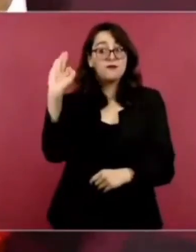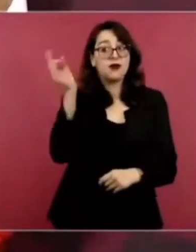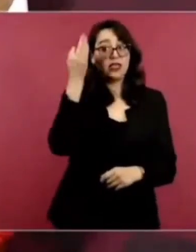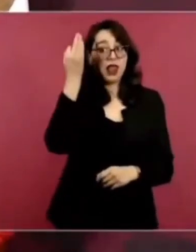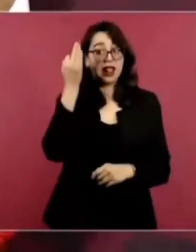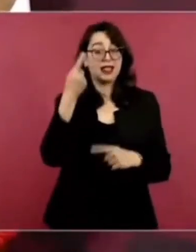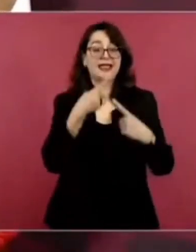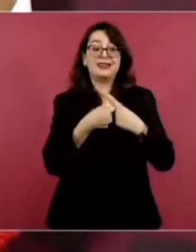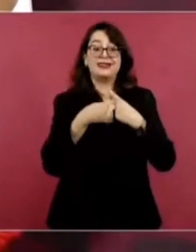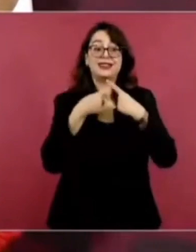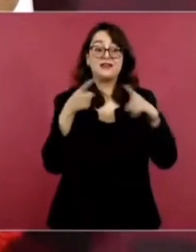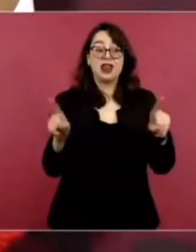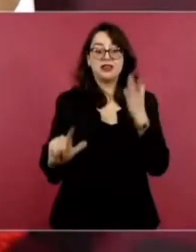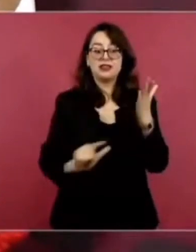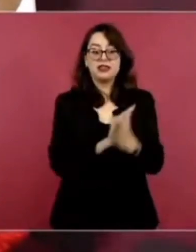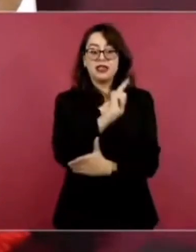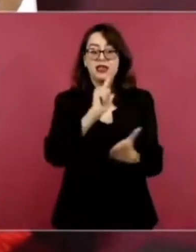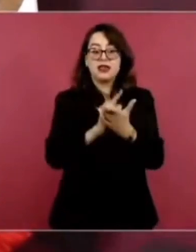los abogados.